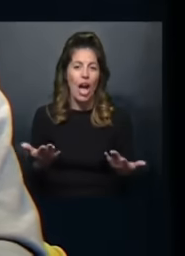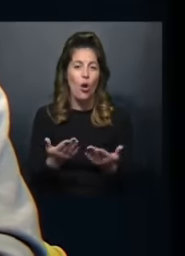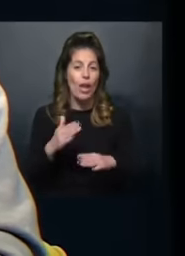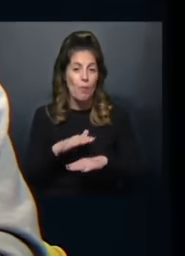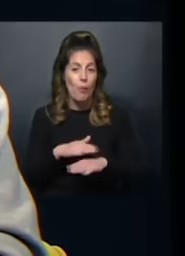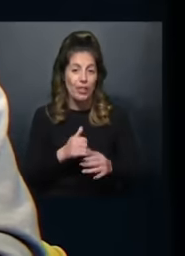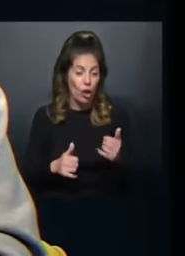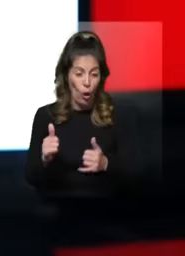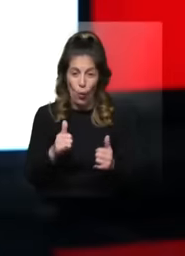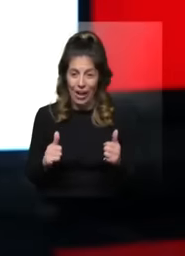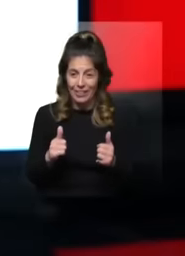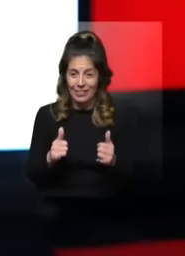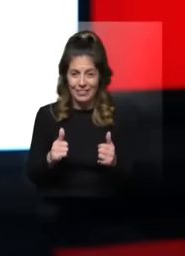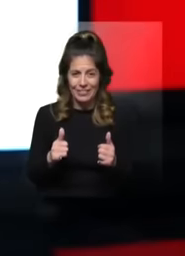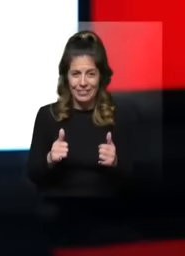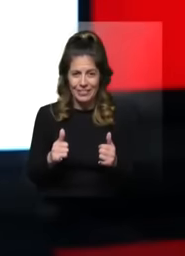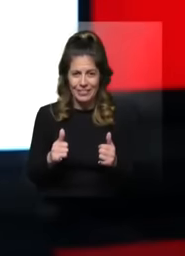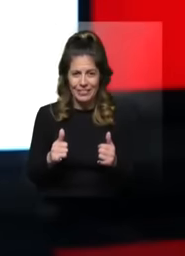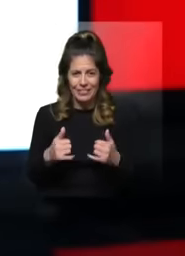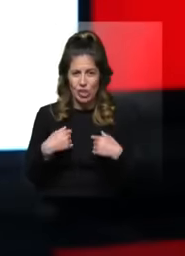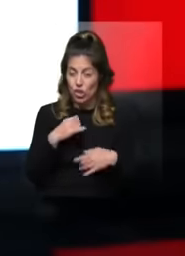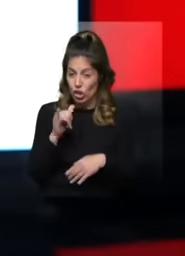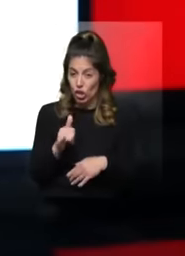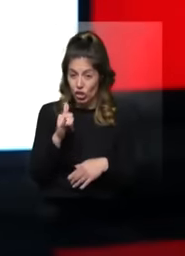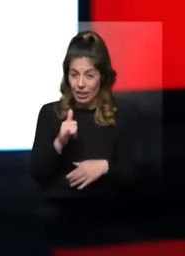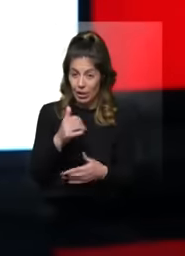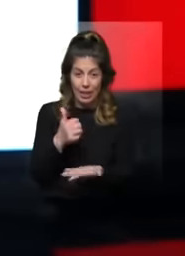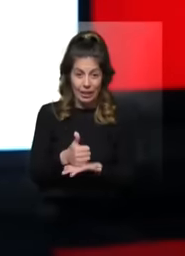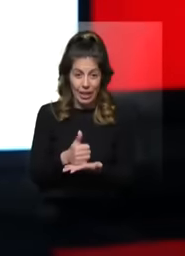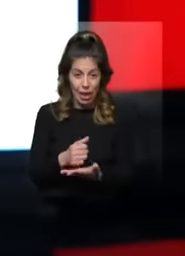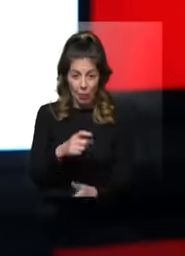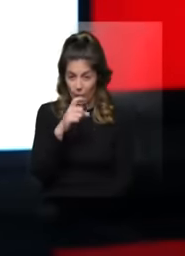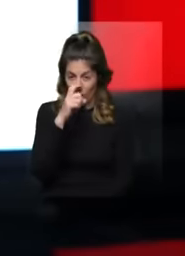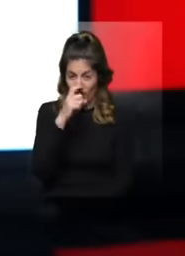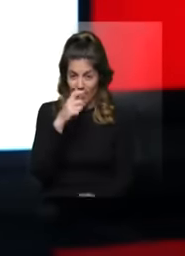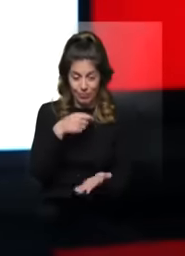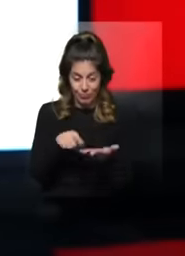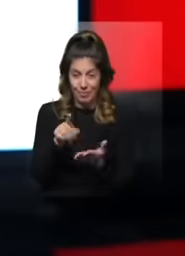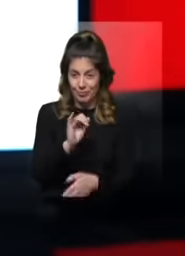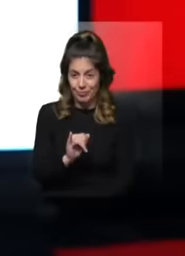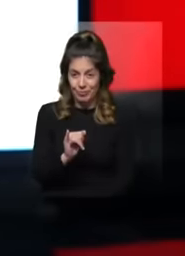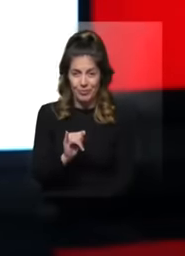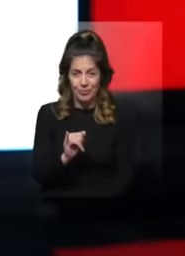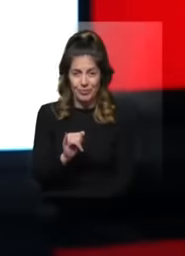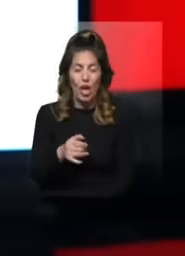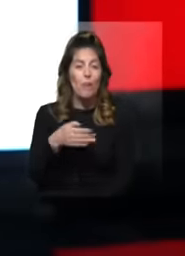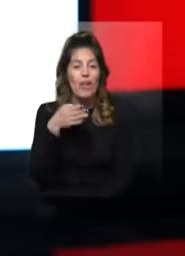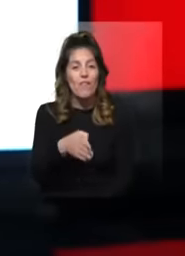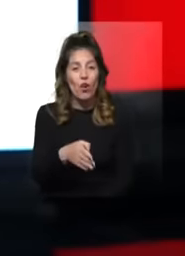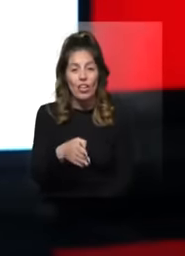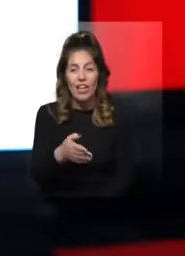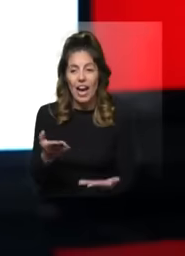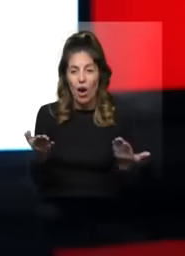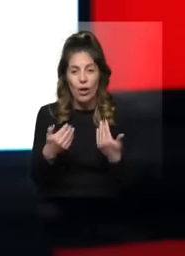de jugar. Bueno, yo no te conté que voy a estar en Buenos Aires. Ah, no, no me contaste. Ah, yo me voy a Buenos Aires ahora